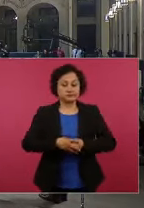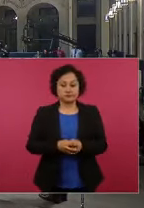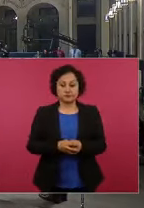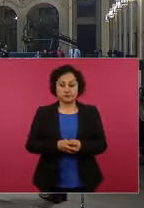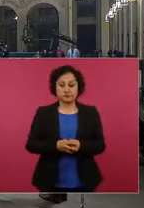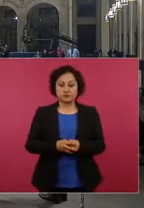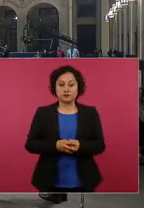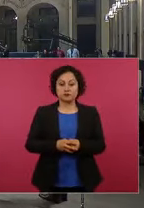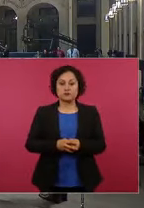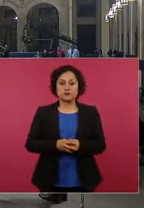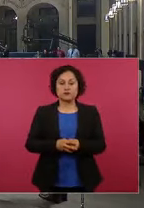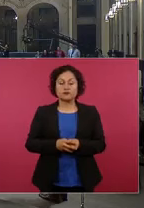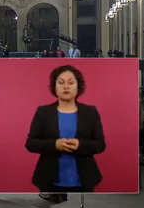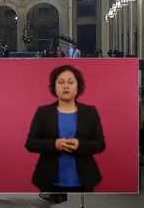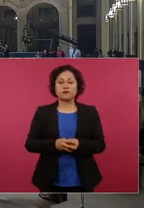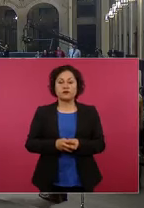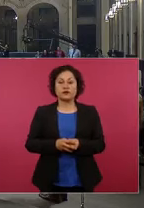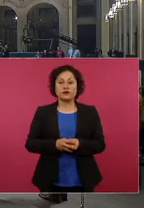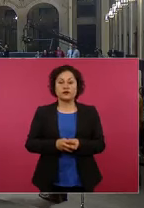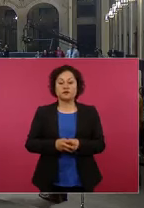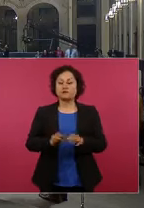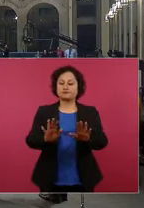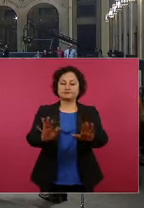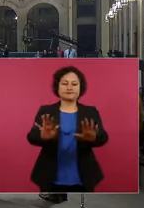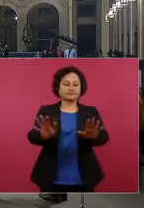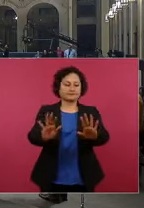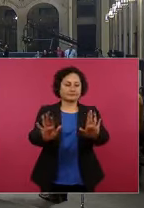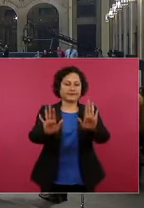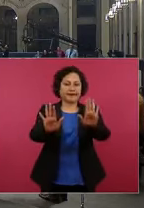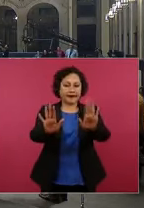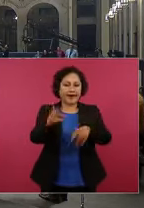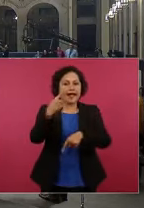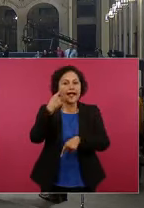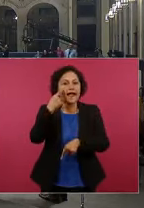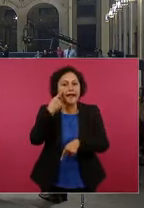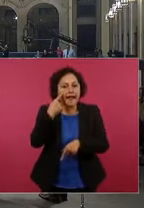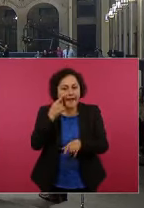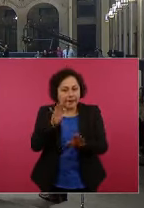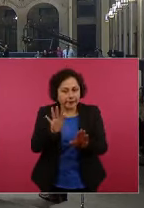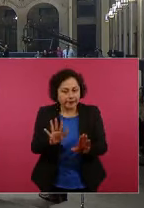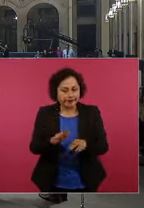Presidente, una queja. Ahora vamos aquí.